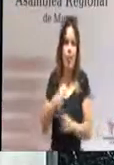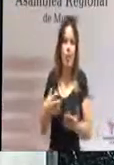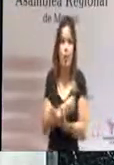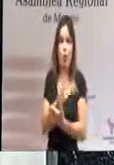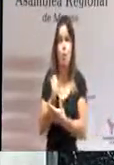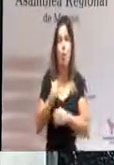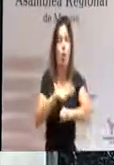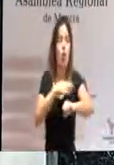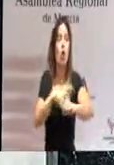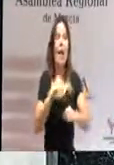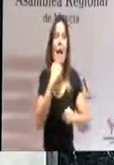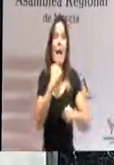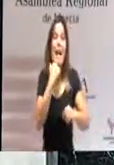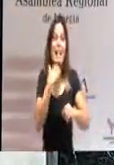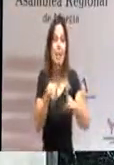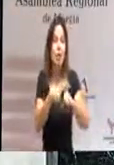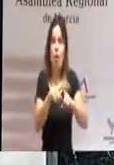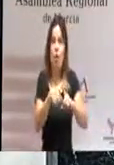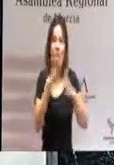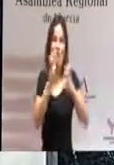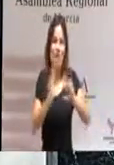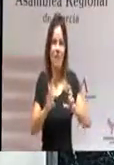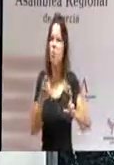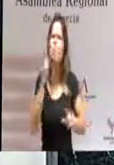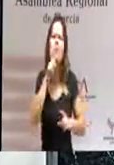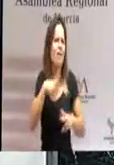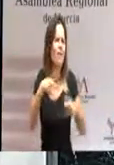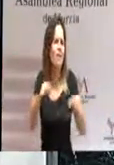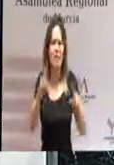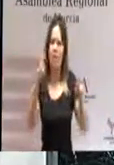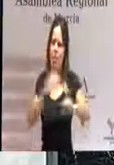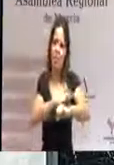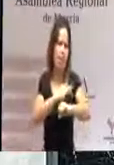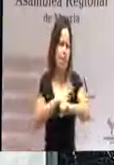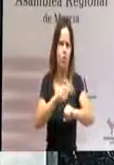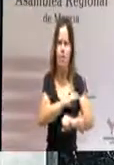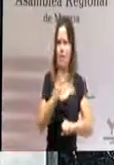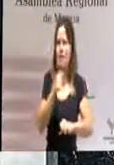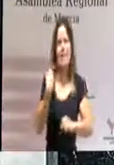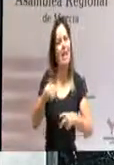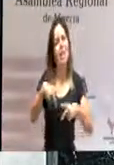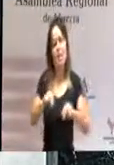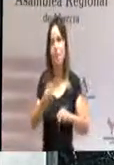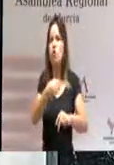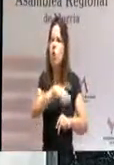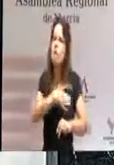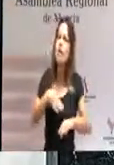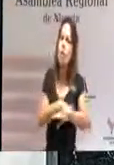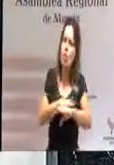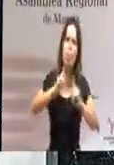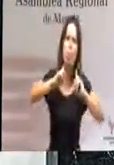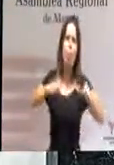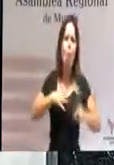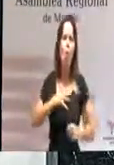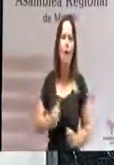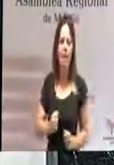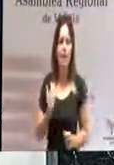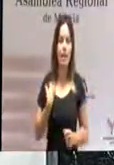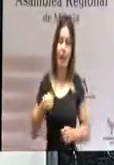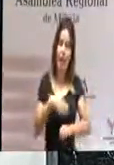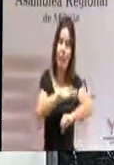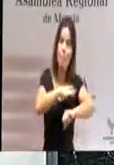laguna al borde del colapso. Deje de mentir sobre el Mar Menor, señor presidente. Queremos un gobierno valiente que proteja la